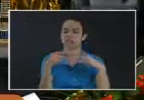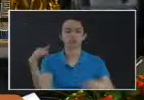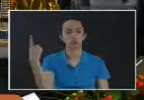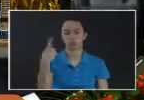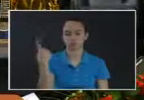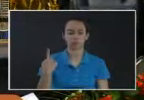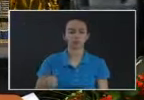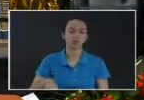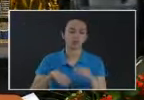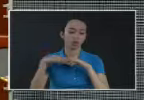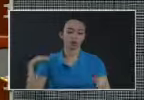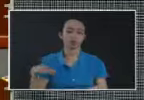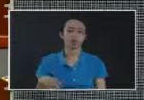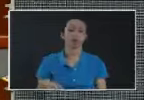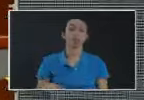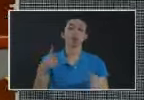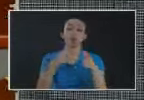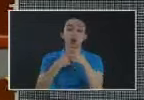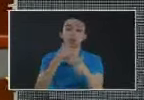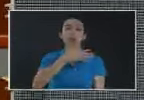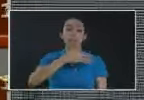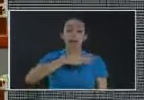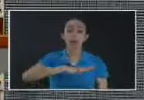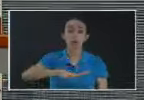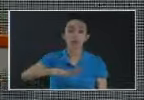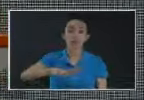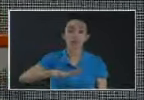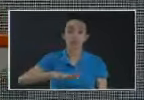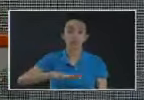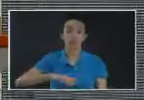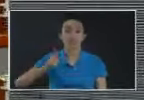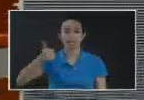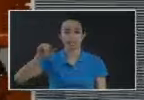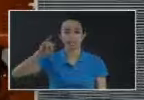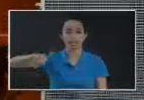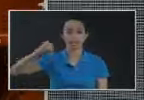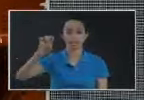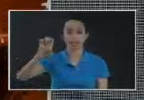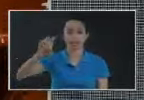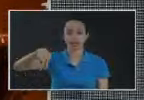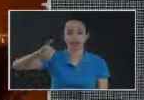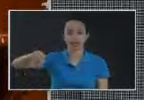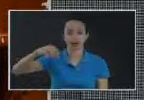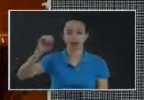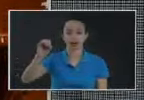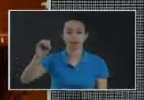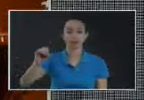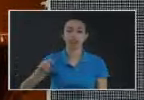A la par de la amargura, del ajenjo, va todo esto.